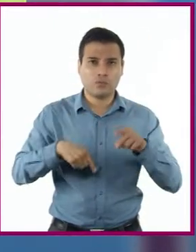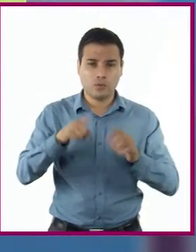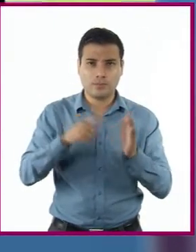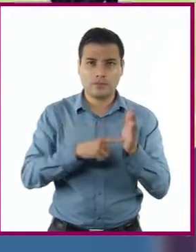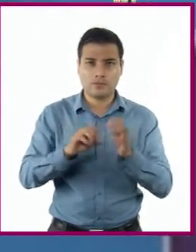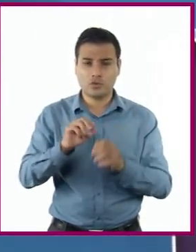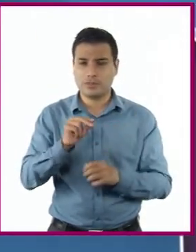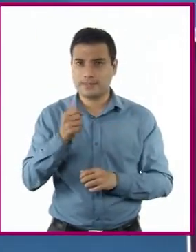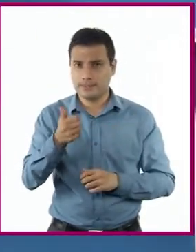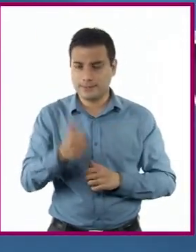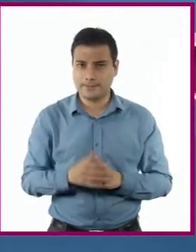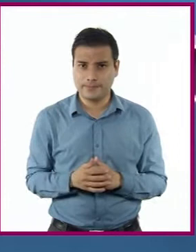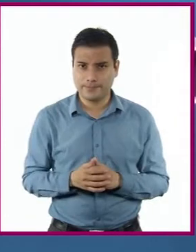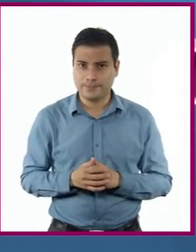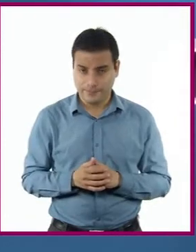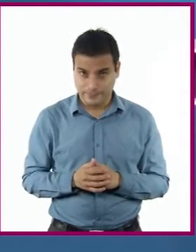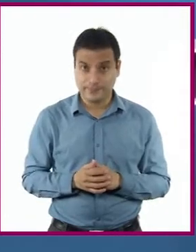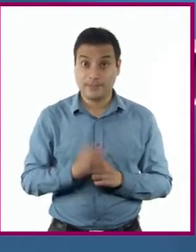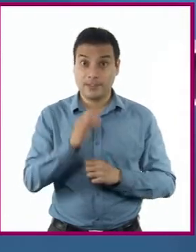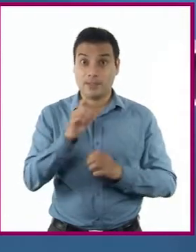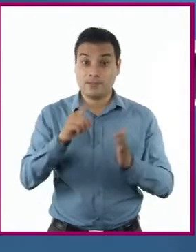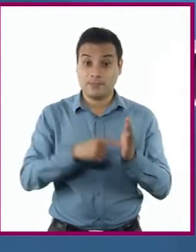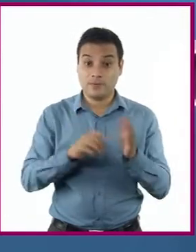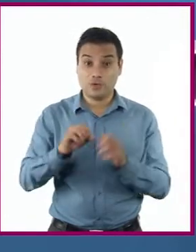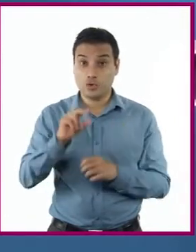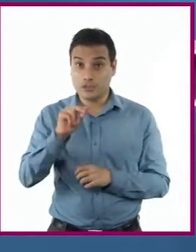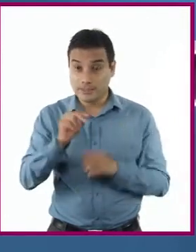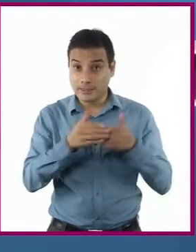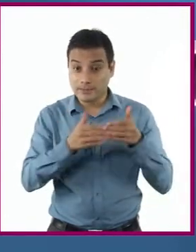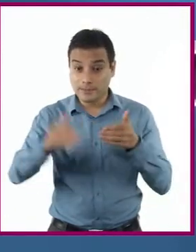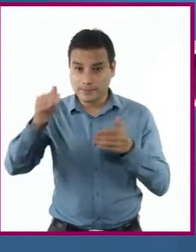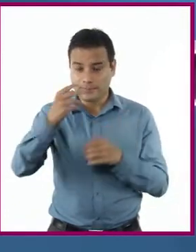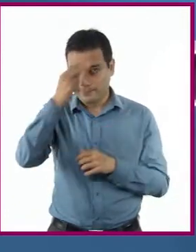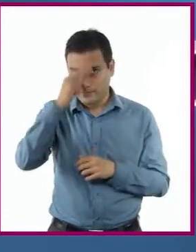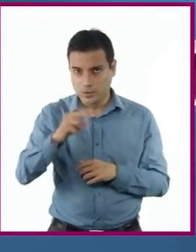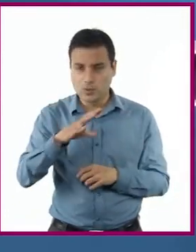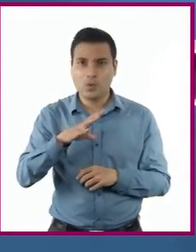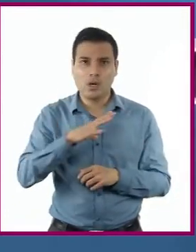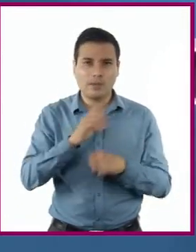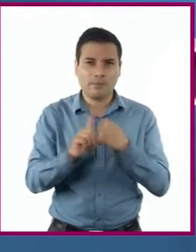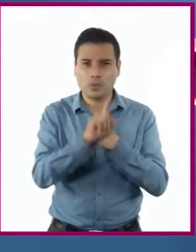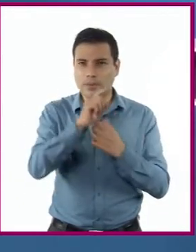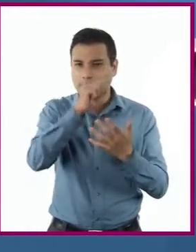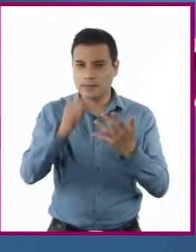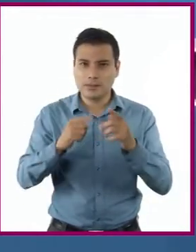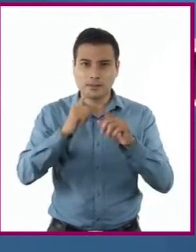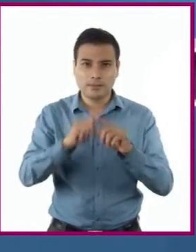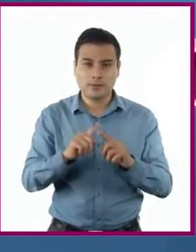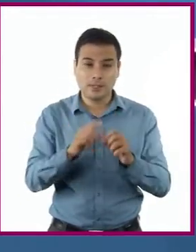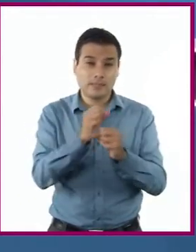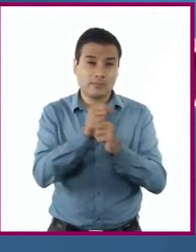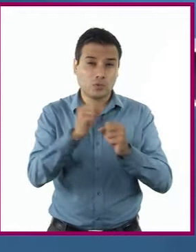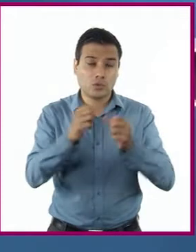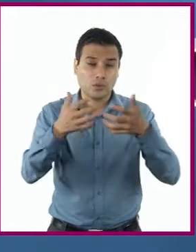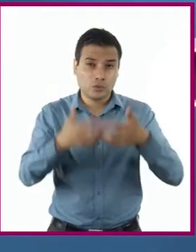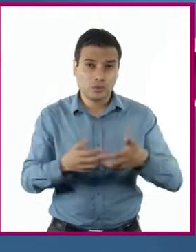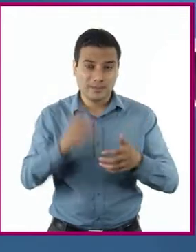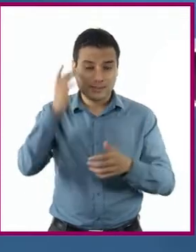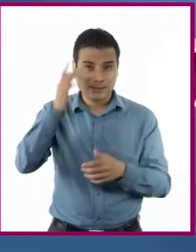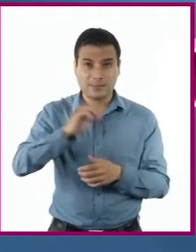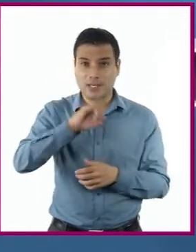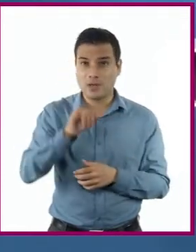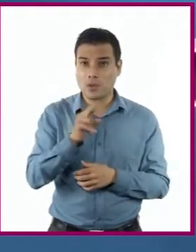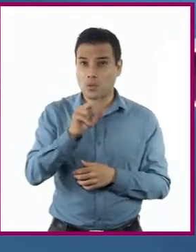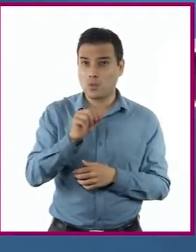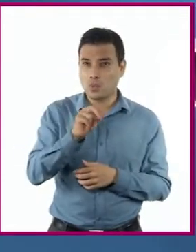1986. Durante la década de los 80, México enfrentó distintos desastres como la explosión industrial en San Juan